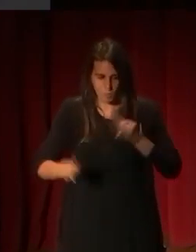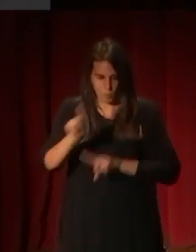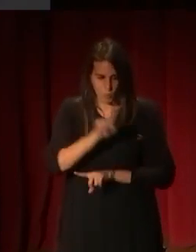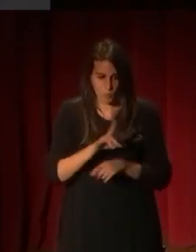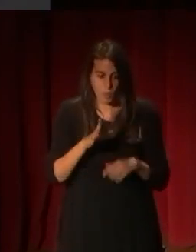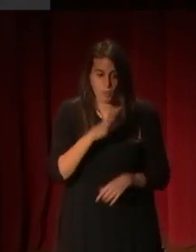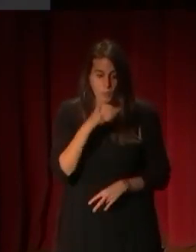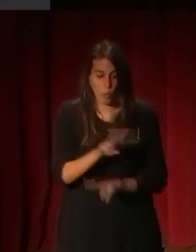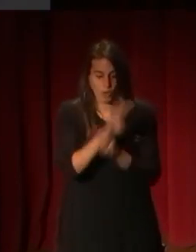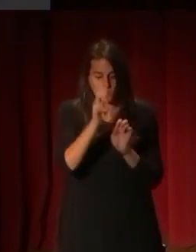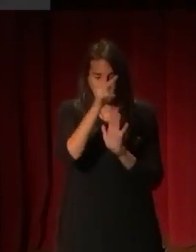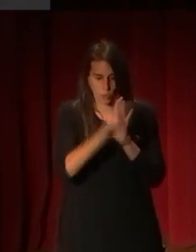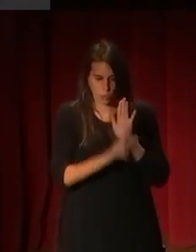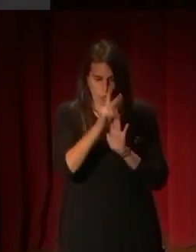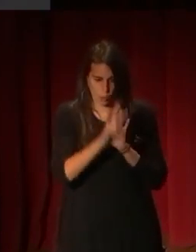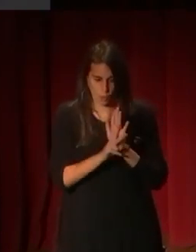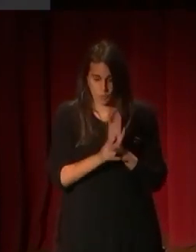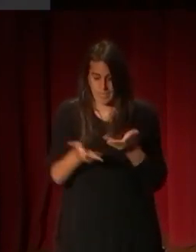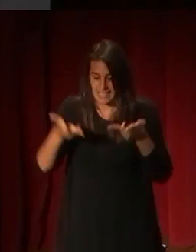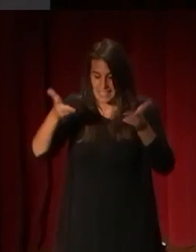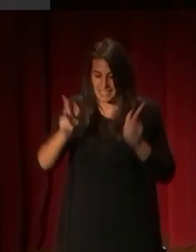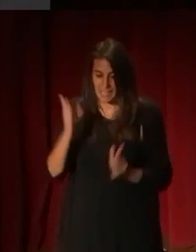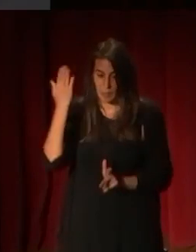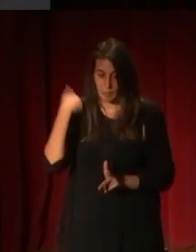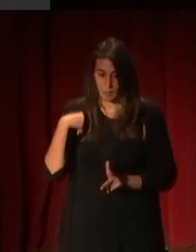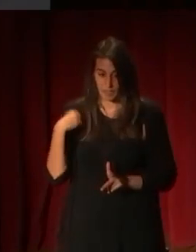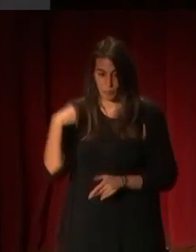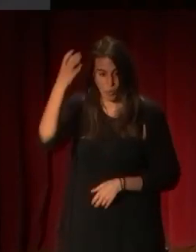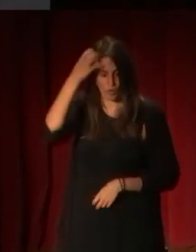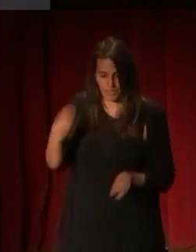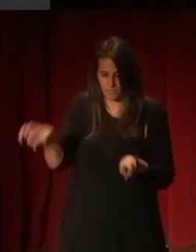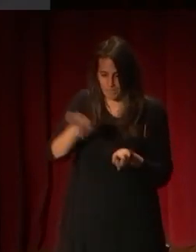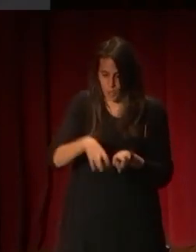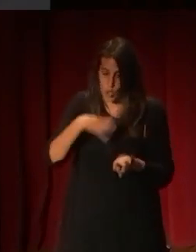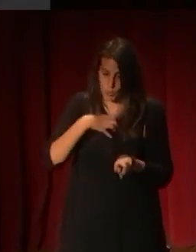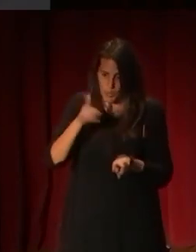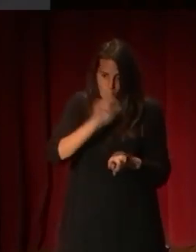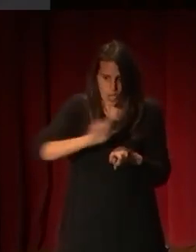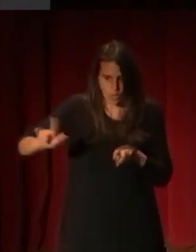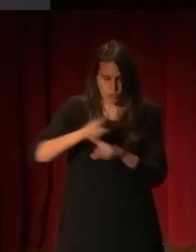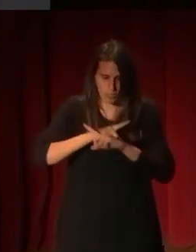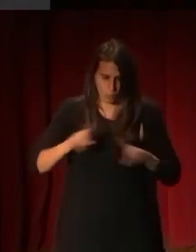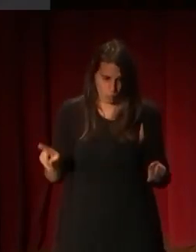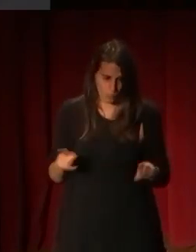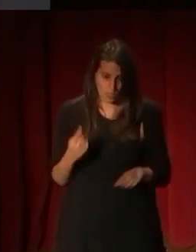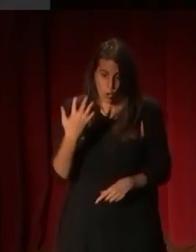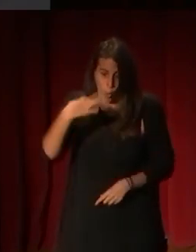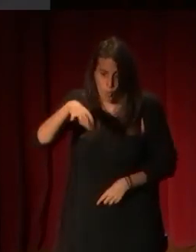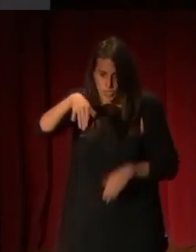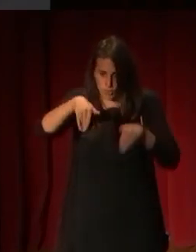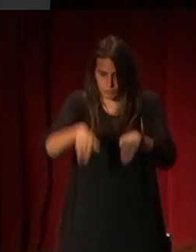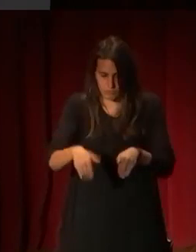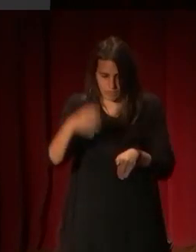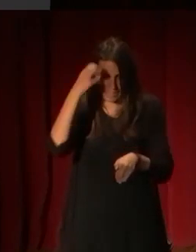por motivos de protocolo no se podía sentar en el mismo balcón que los reyes pero tampoco muy alejado y solamente había un balcón real